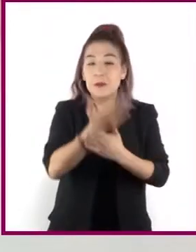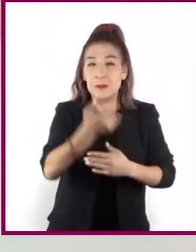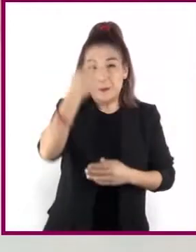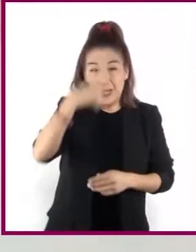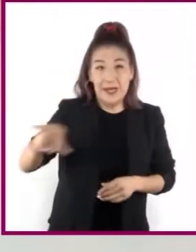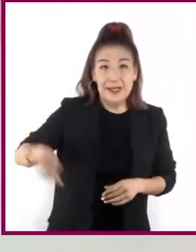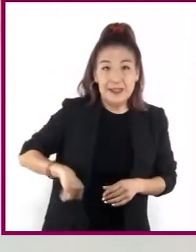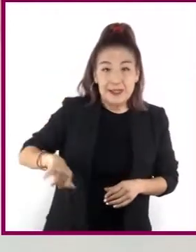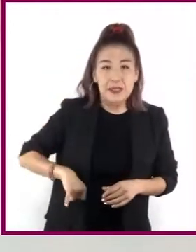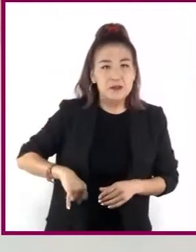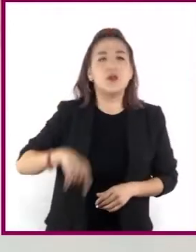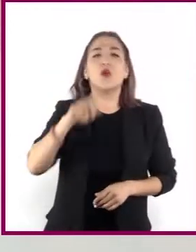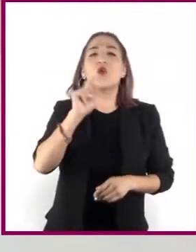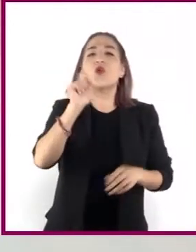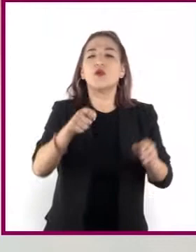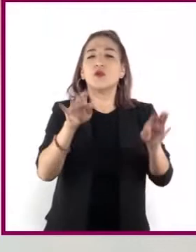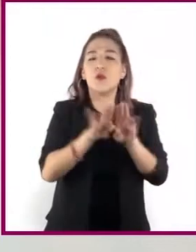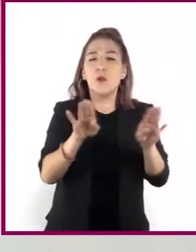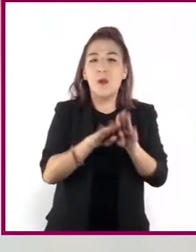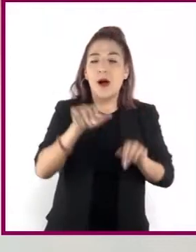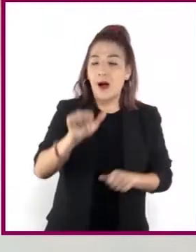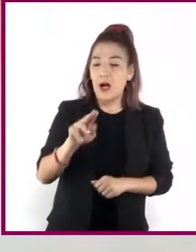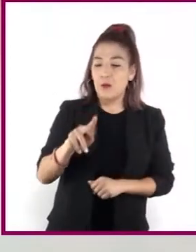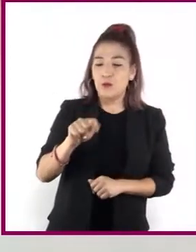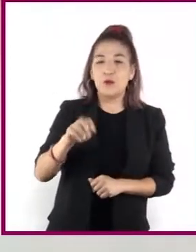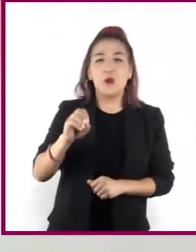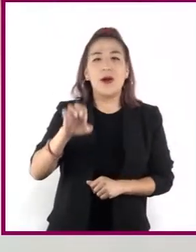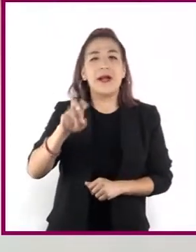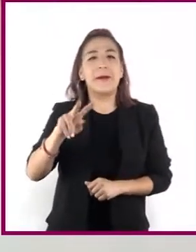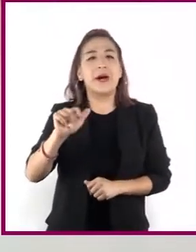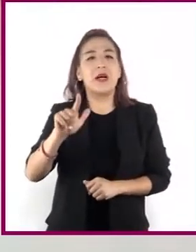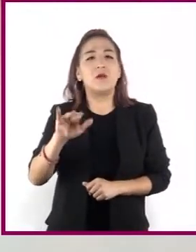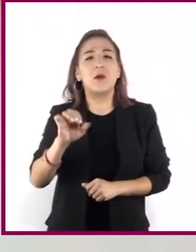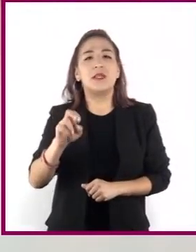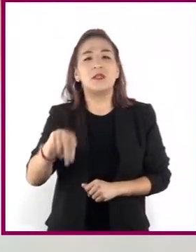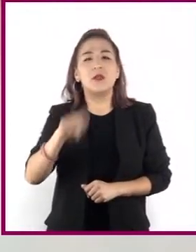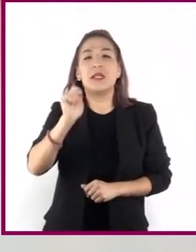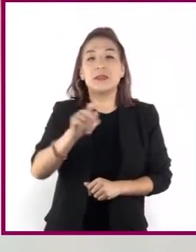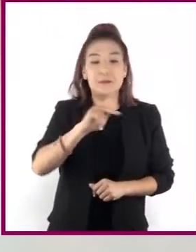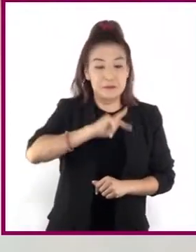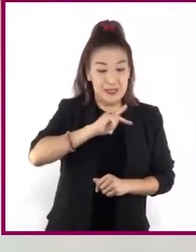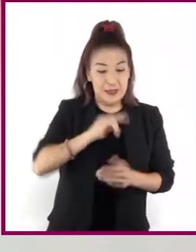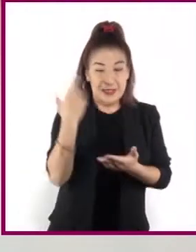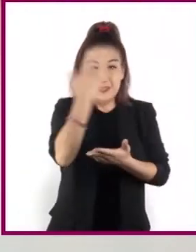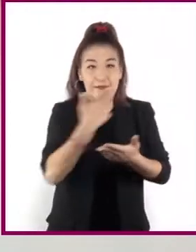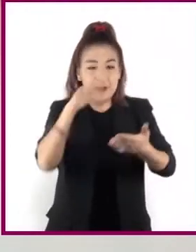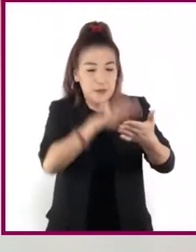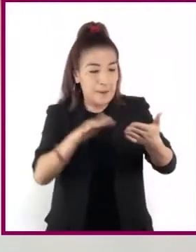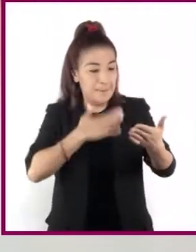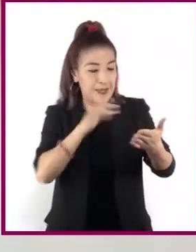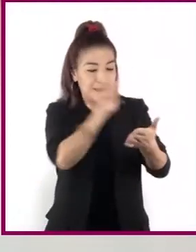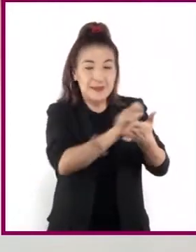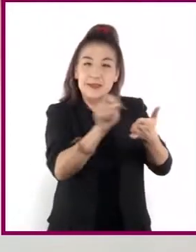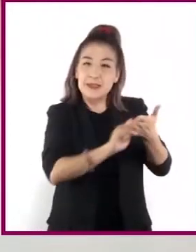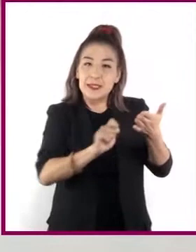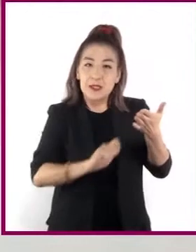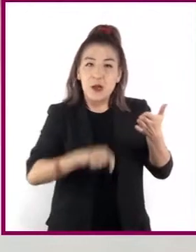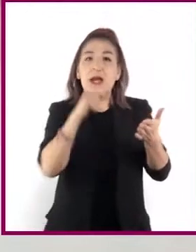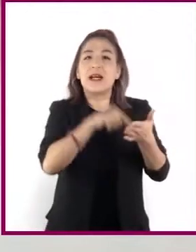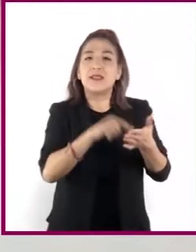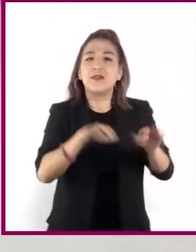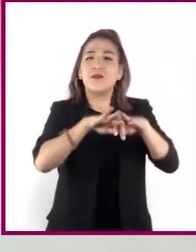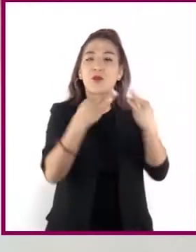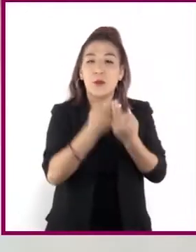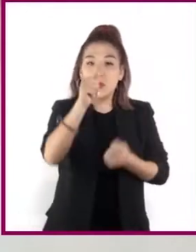interés, la autoevaluación es un aspecto relevante al momento de revisar los textos escritos, pues en este momento en el que